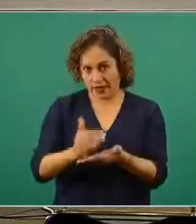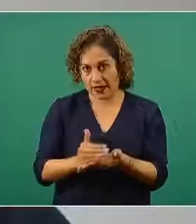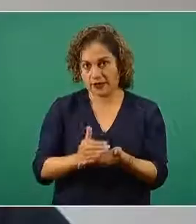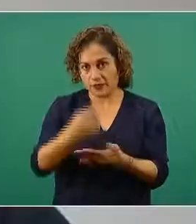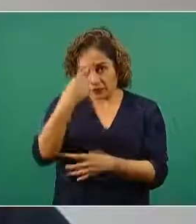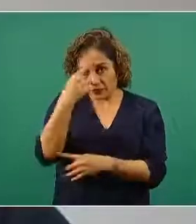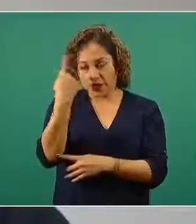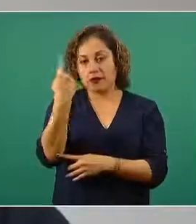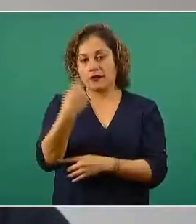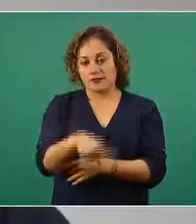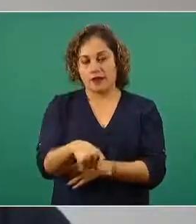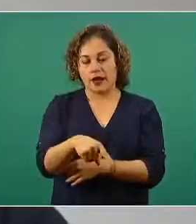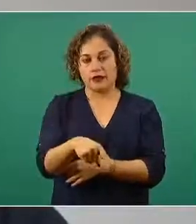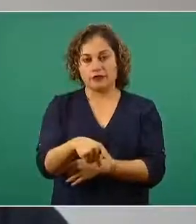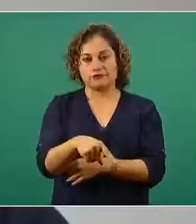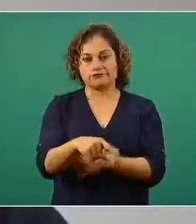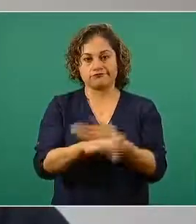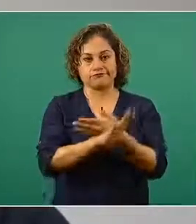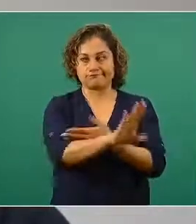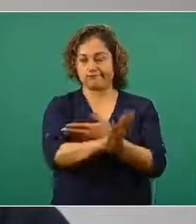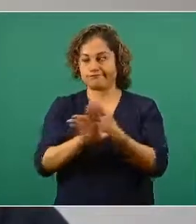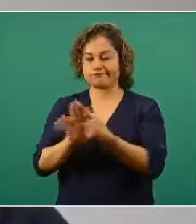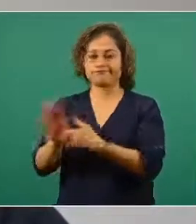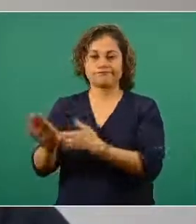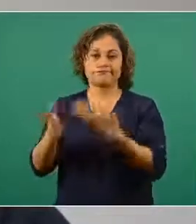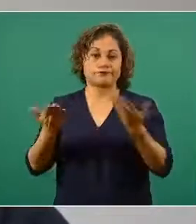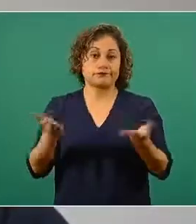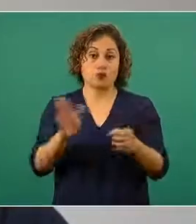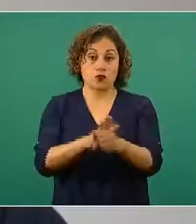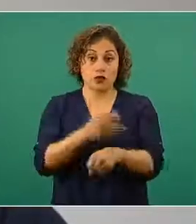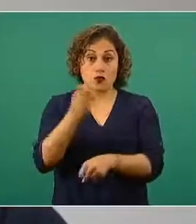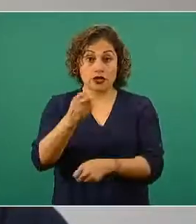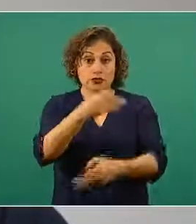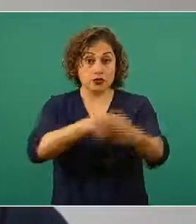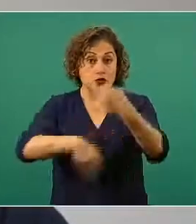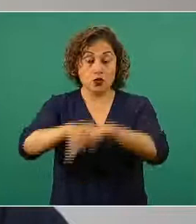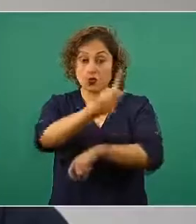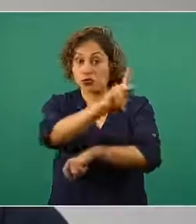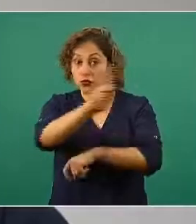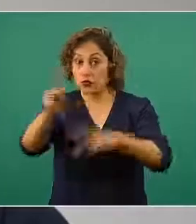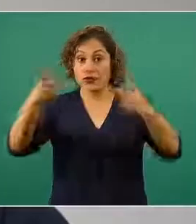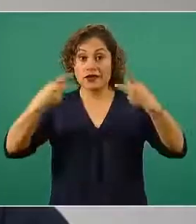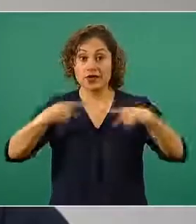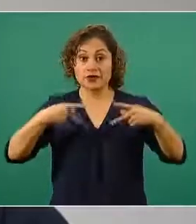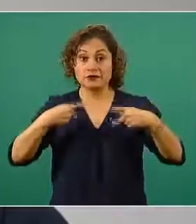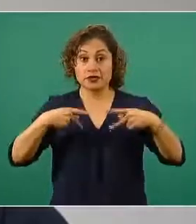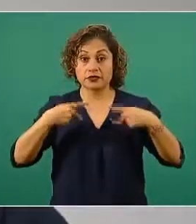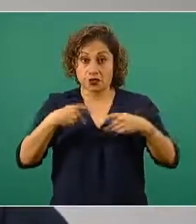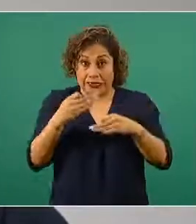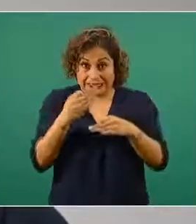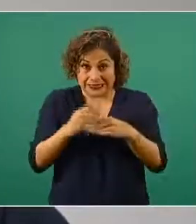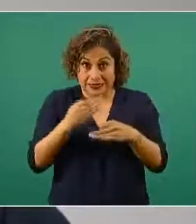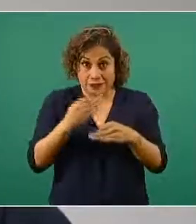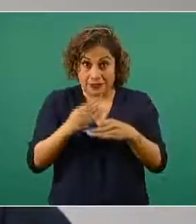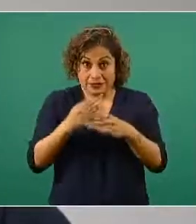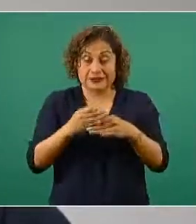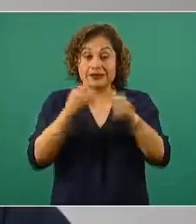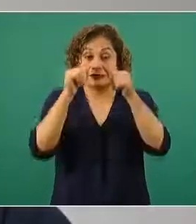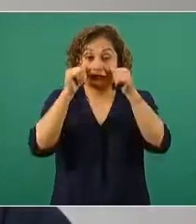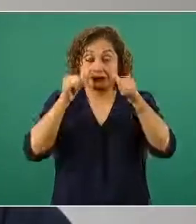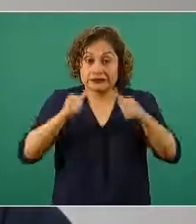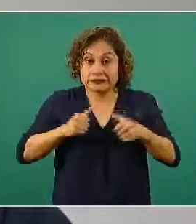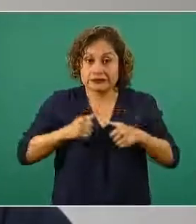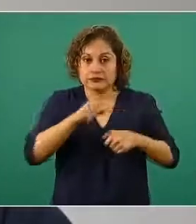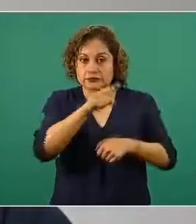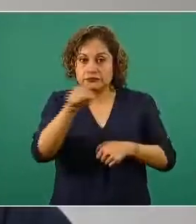dispersión del virus. Entonces es algo importante que toda la población debe de entender y poner en práctica